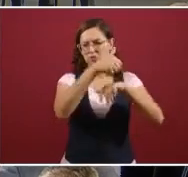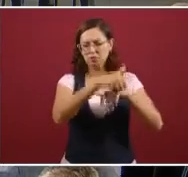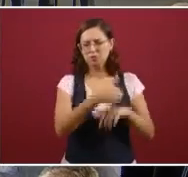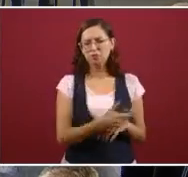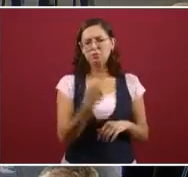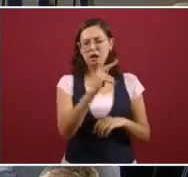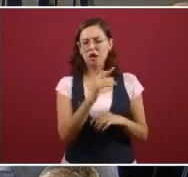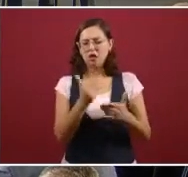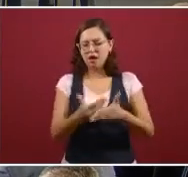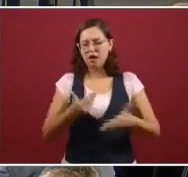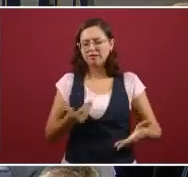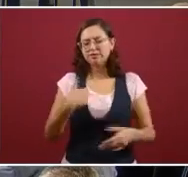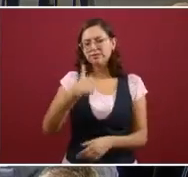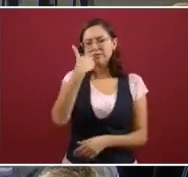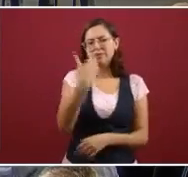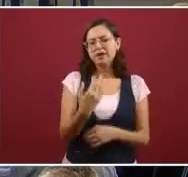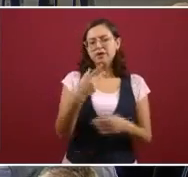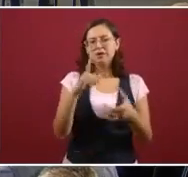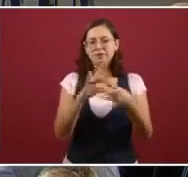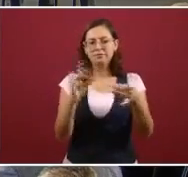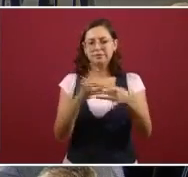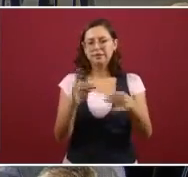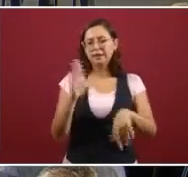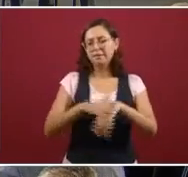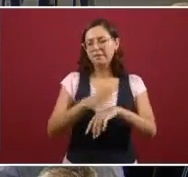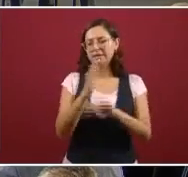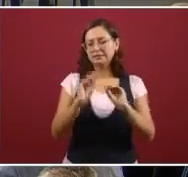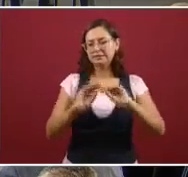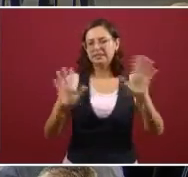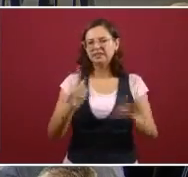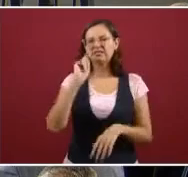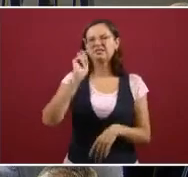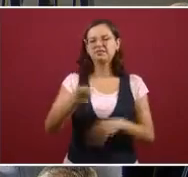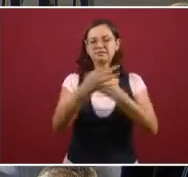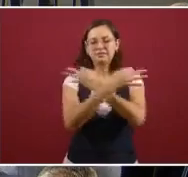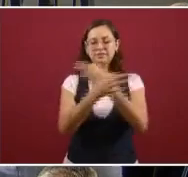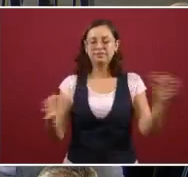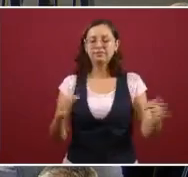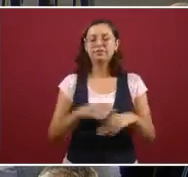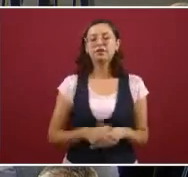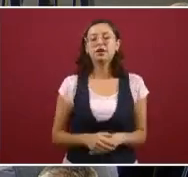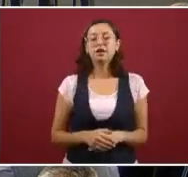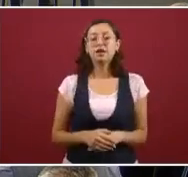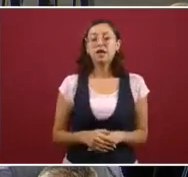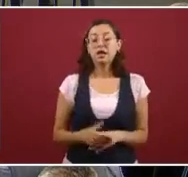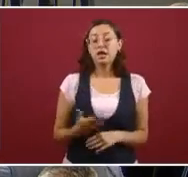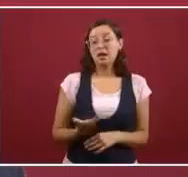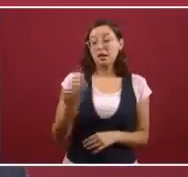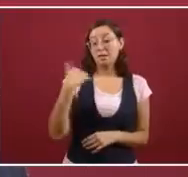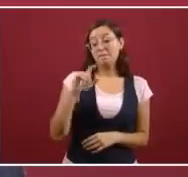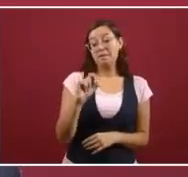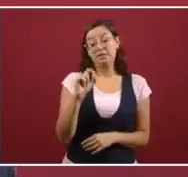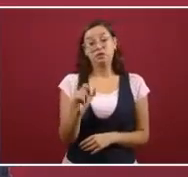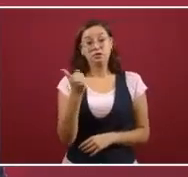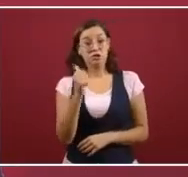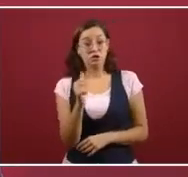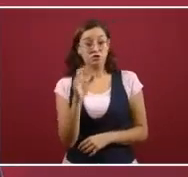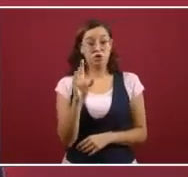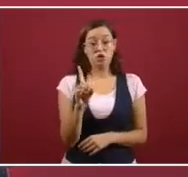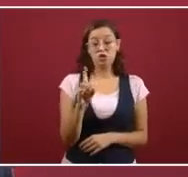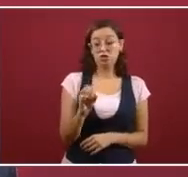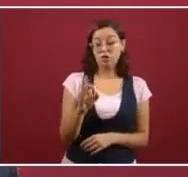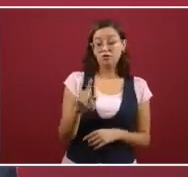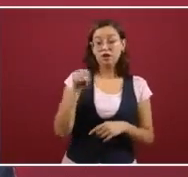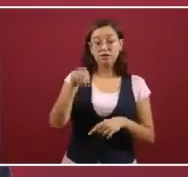cuáles son las características de este anuncio. El pasado 22 de agosto se publicó en el Diario Oficial de la Federación una